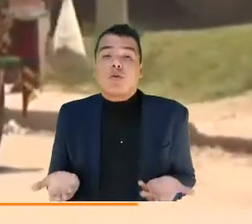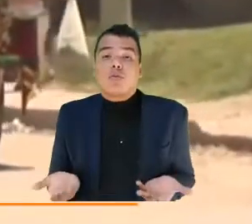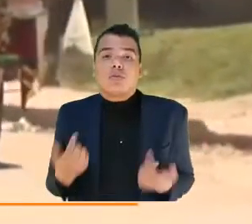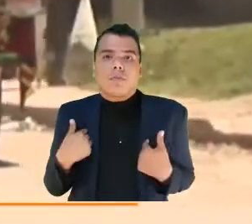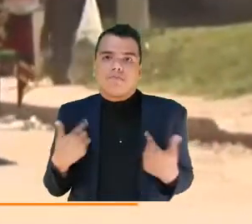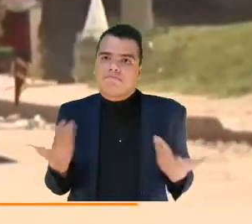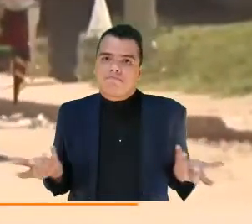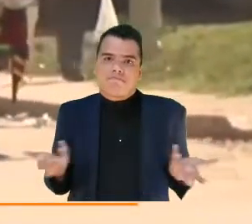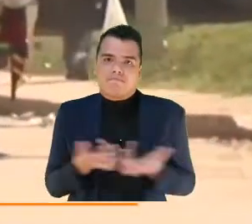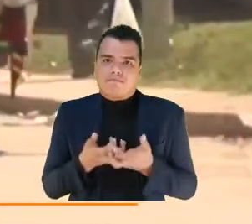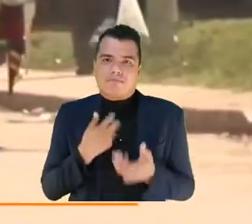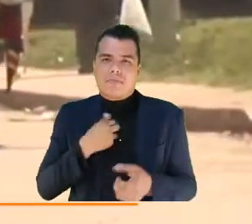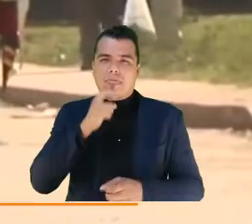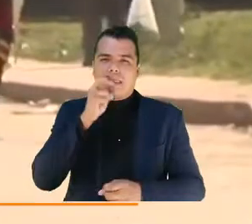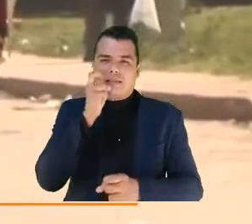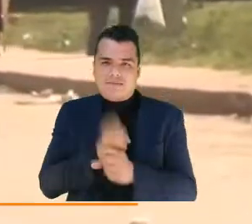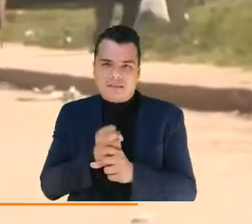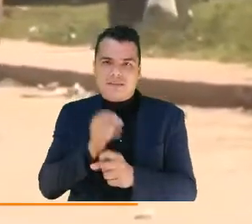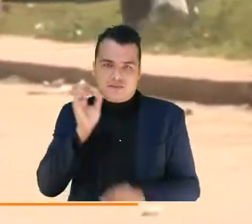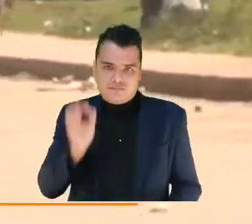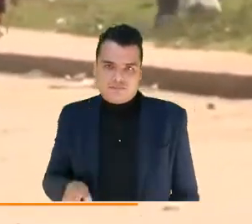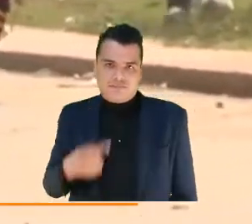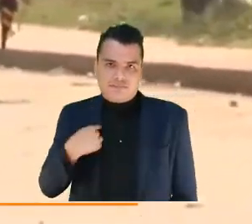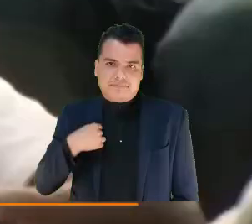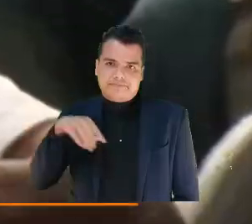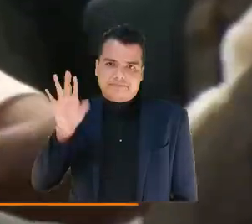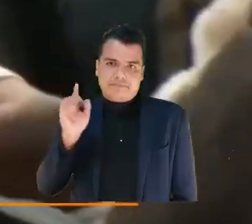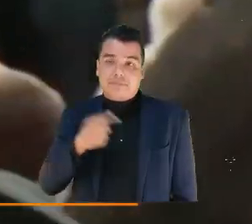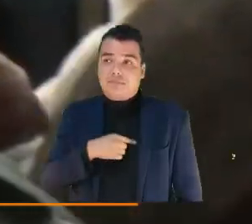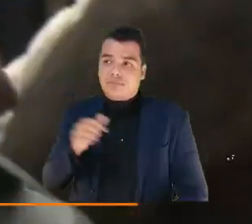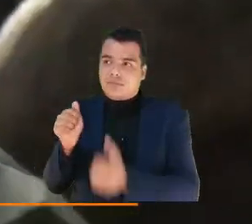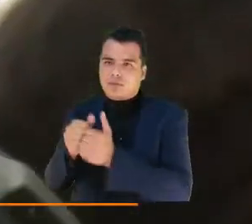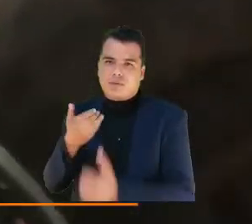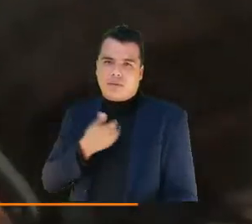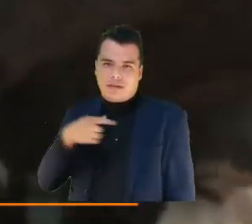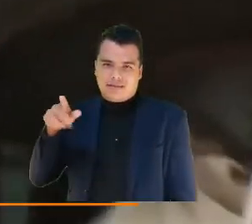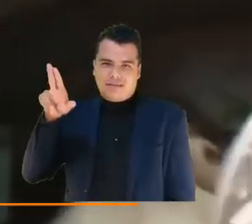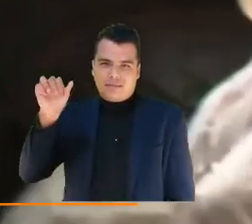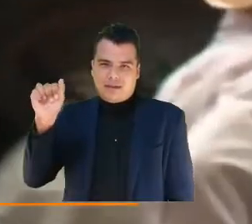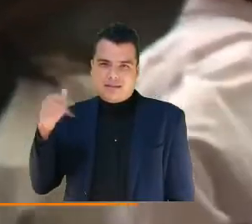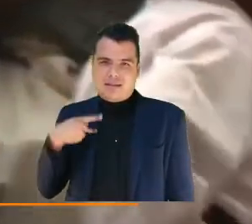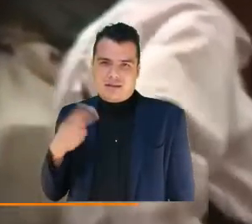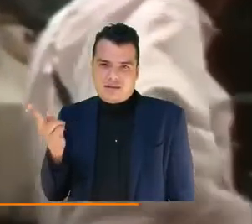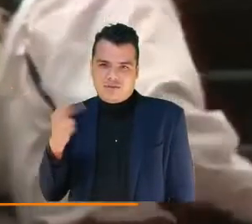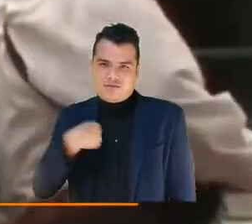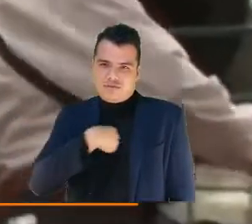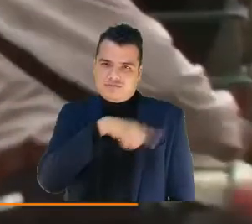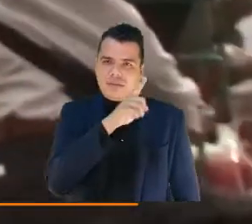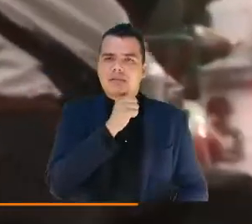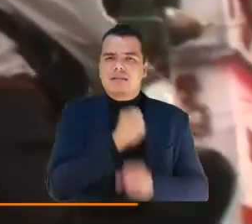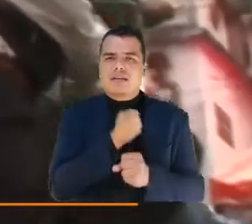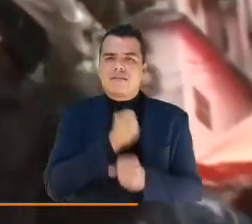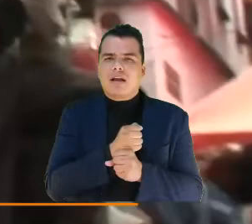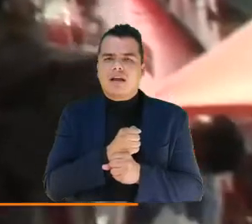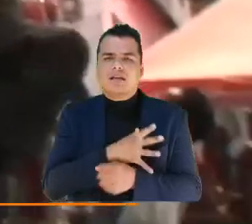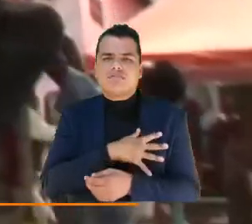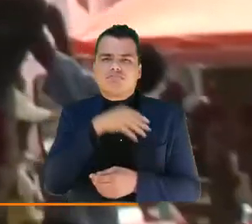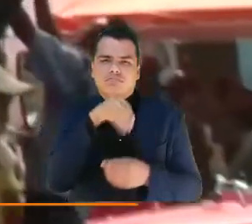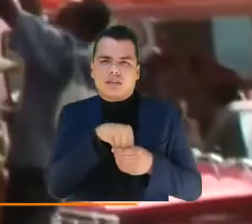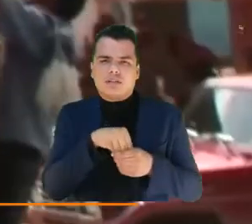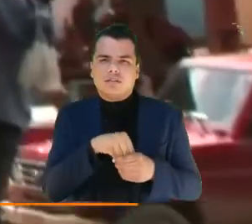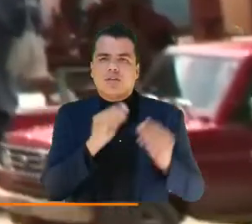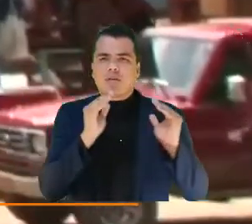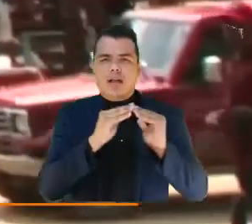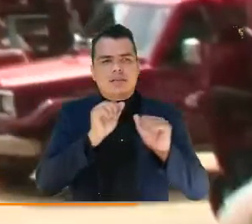criar a mi hijo. Y ahí fue que me tocó pues dejarlo con mi mamá, con mi hermana, e irme a trabajar a una casa